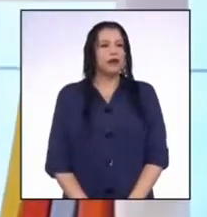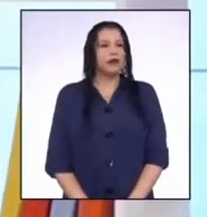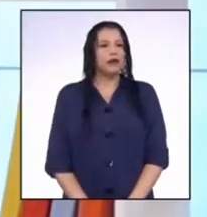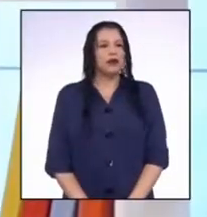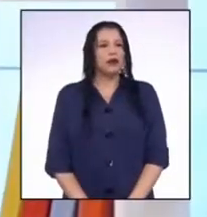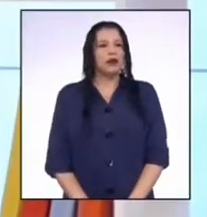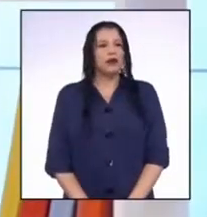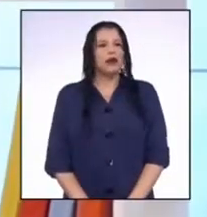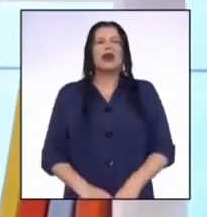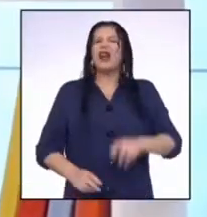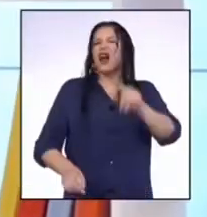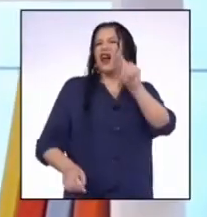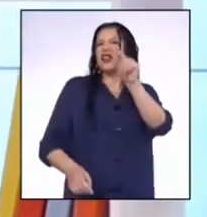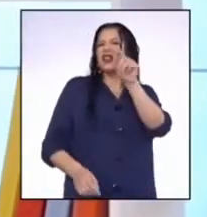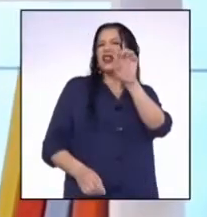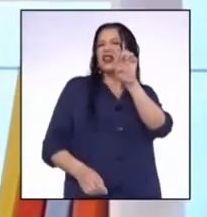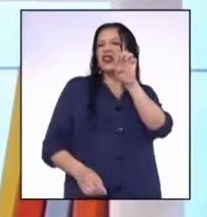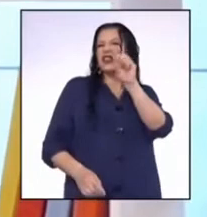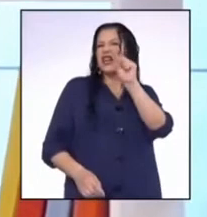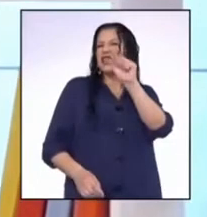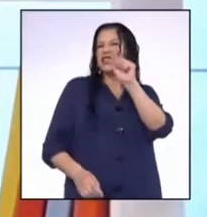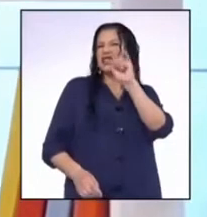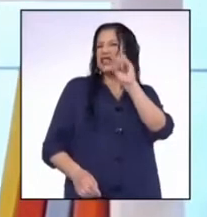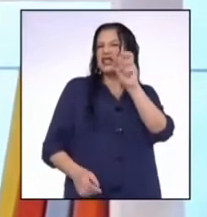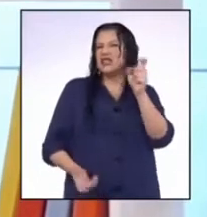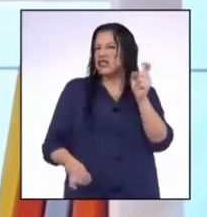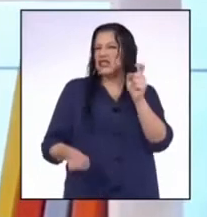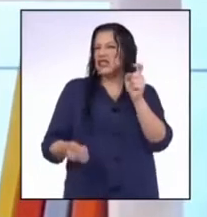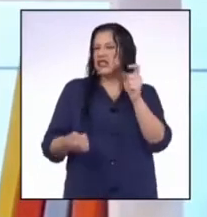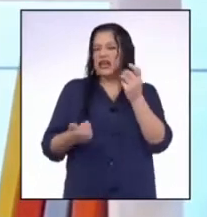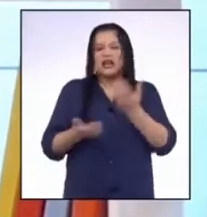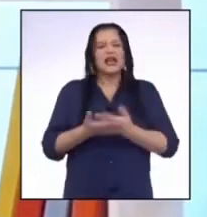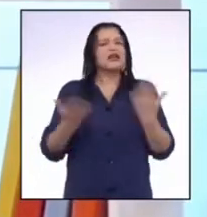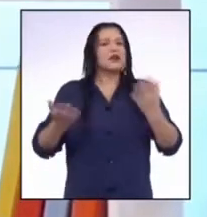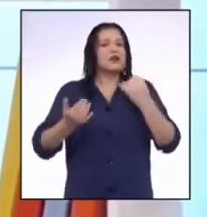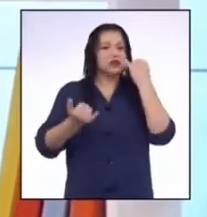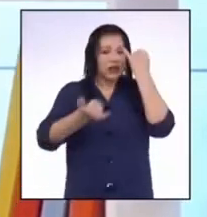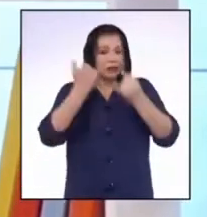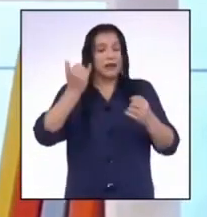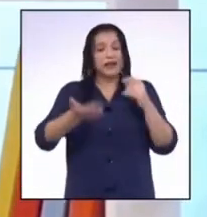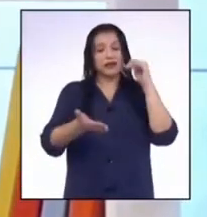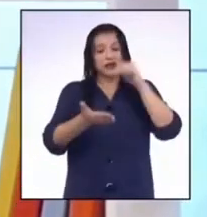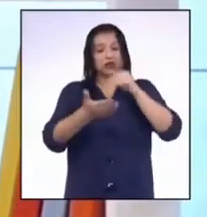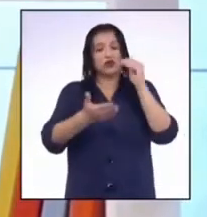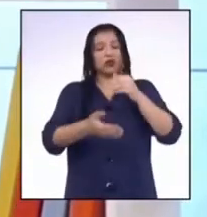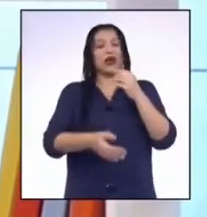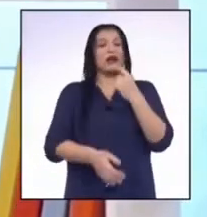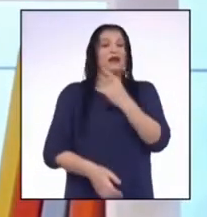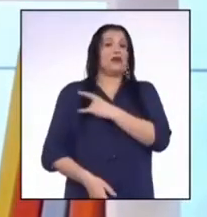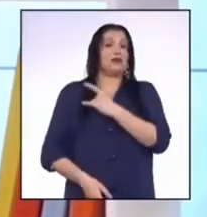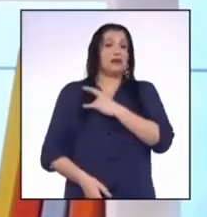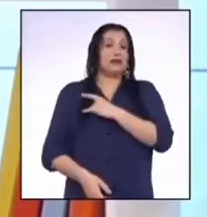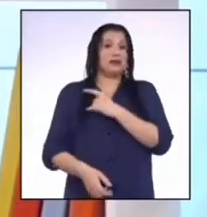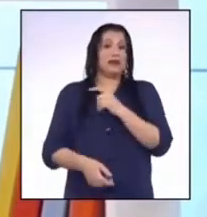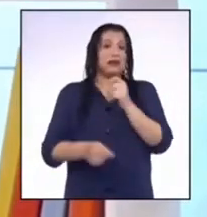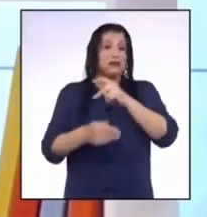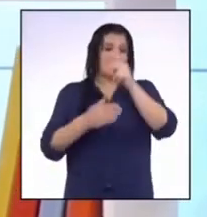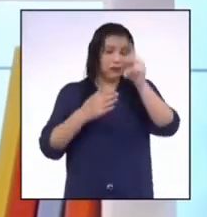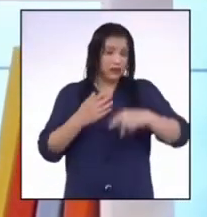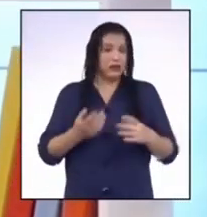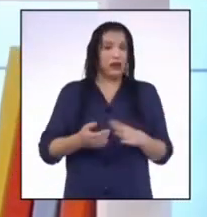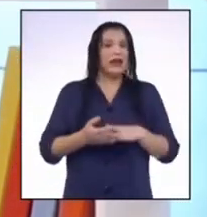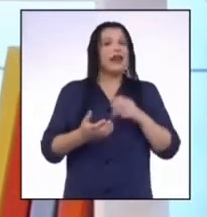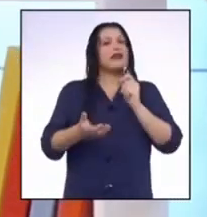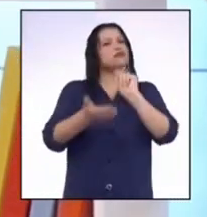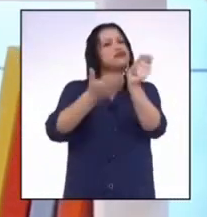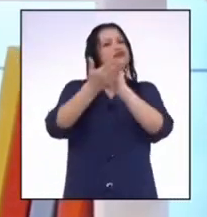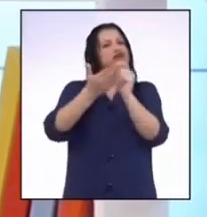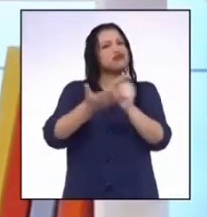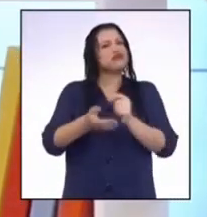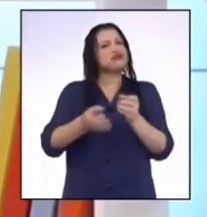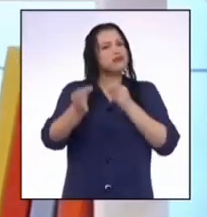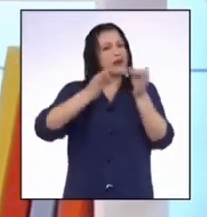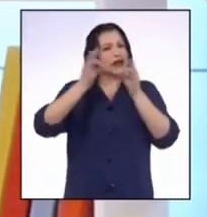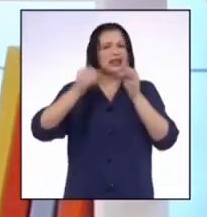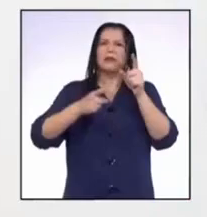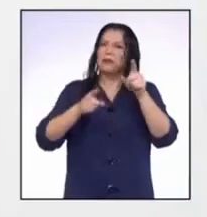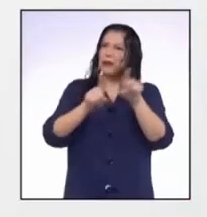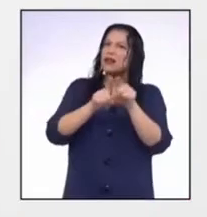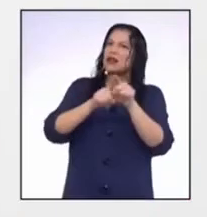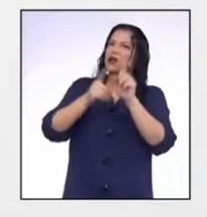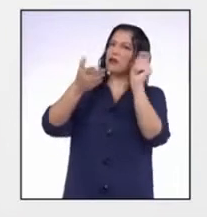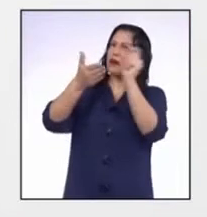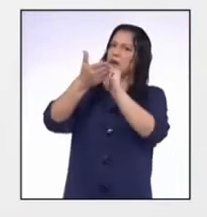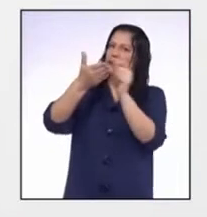la tesis sé que se presenta cuando se termina la carrera universitaria, pero también he escuchado que esa palabra tiene que ver con los textos